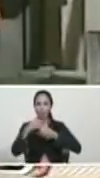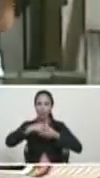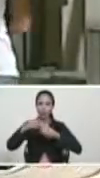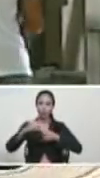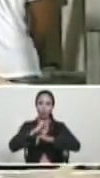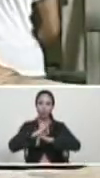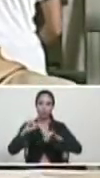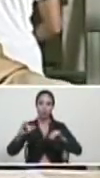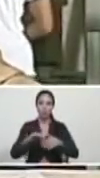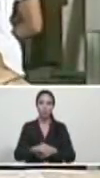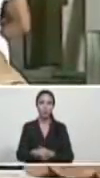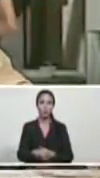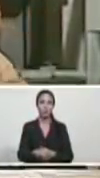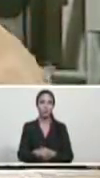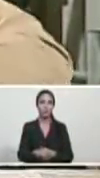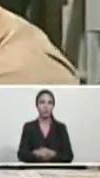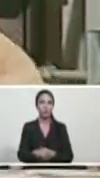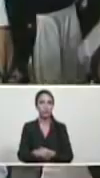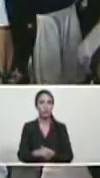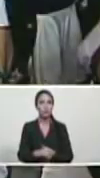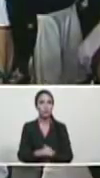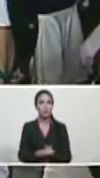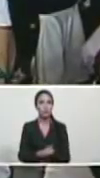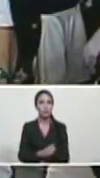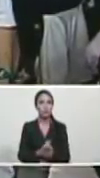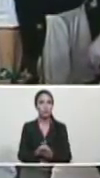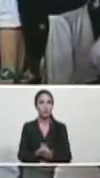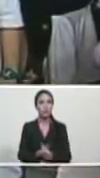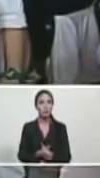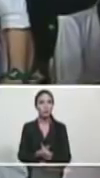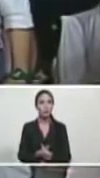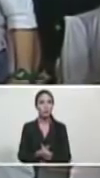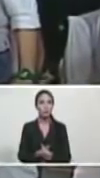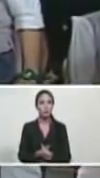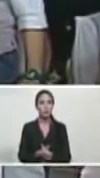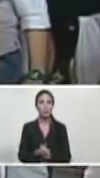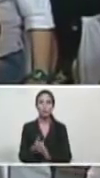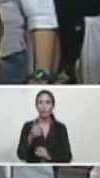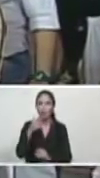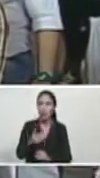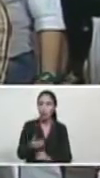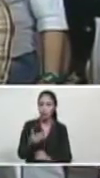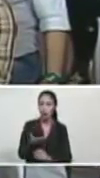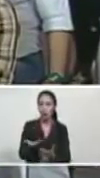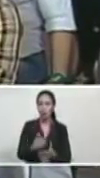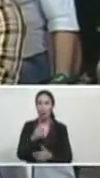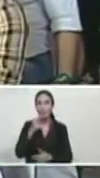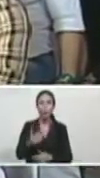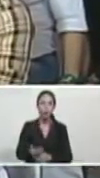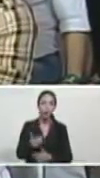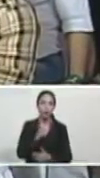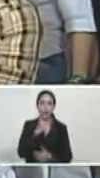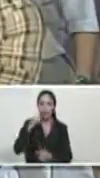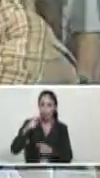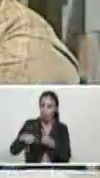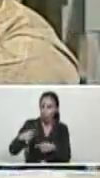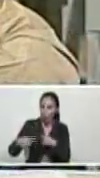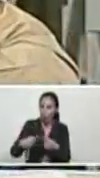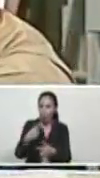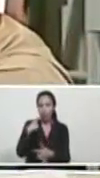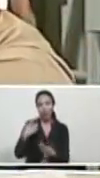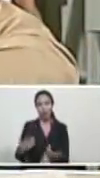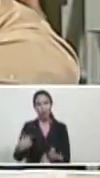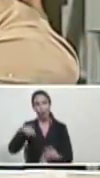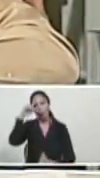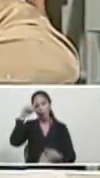Estados Unidos. Muy importante todas estas cosas. Mientras tanto, nosotros todos los días, mira,